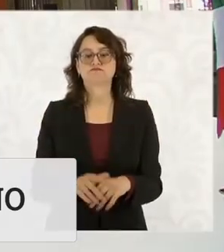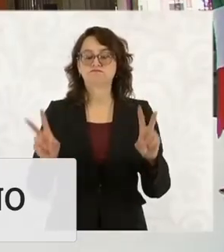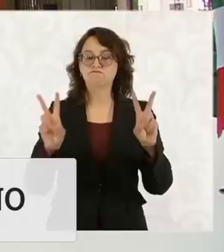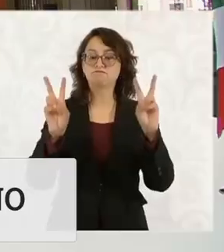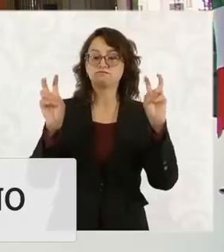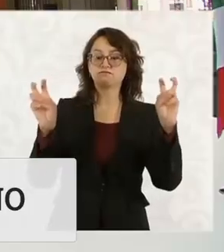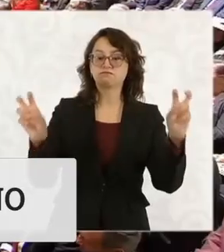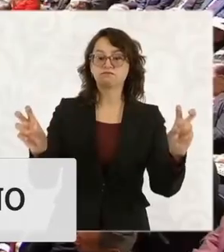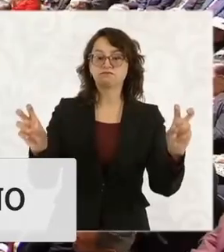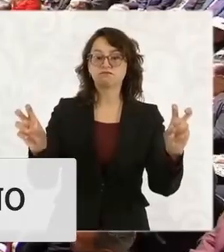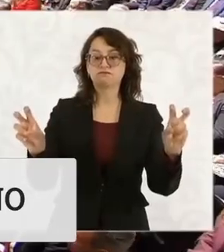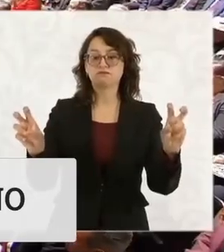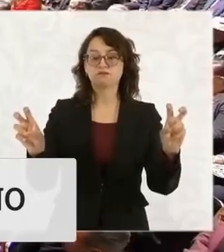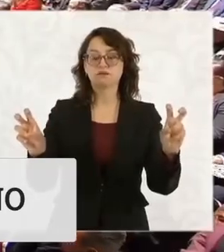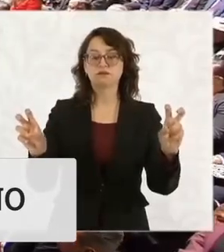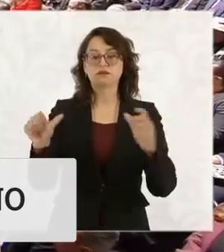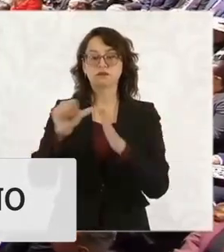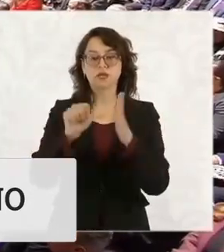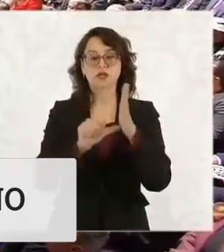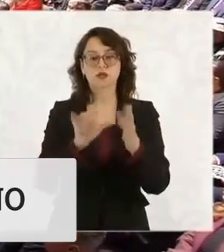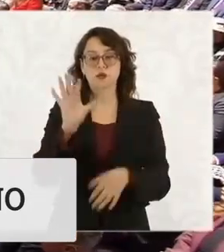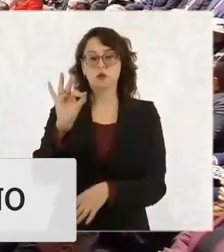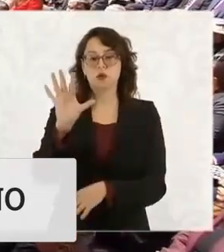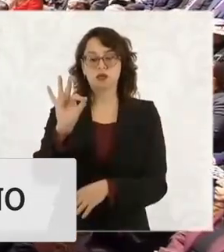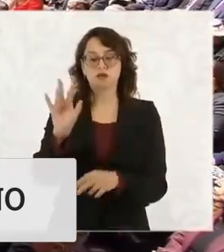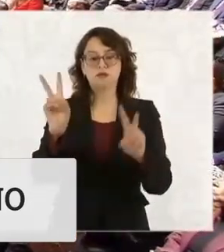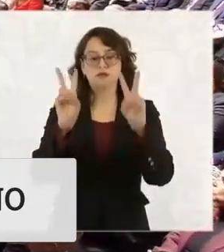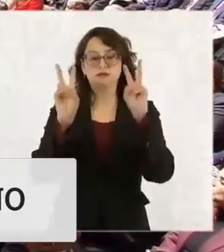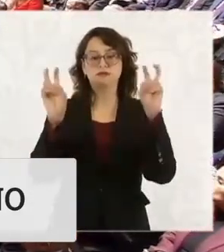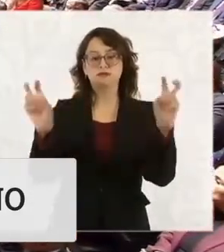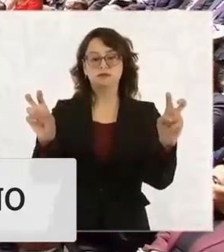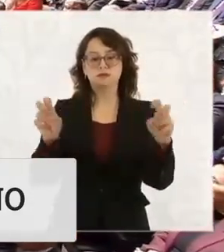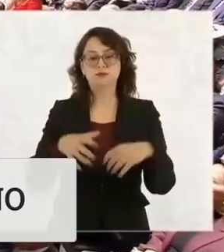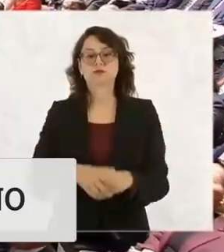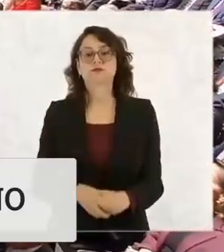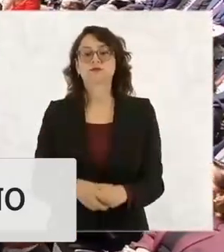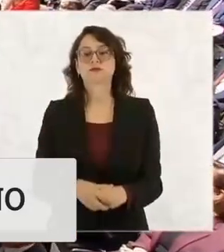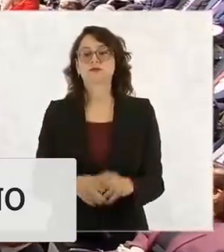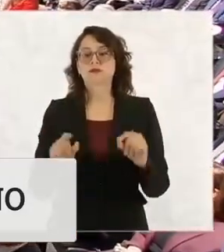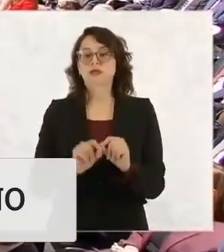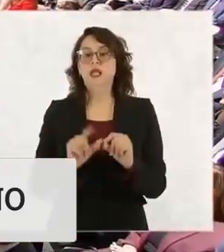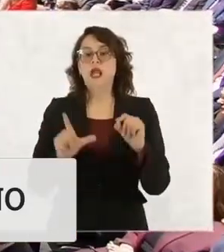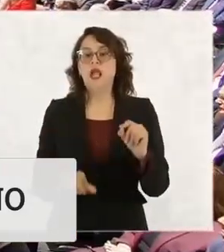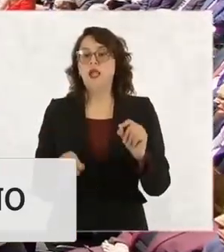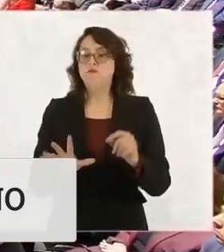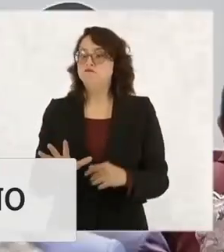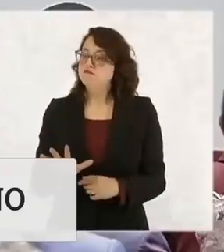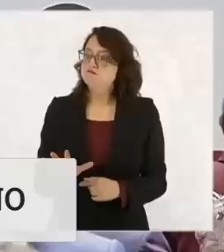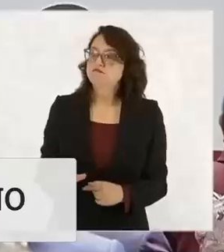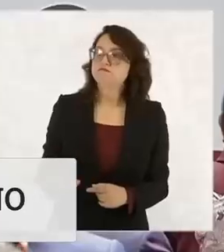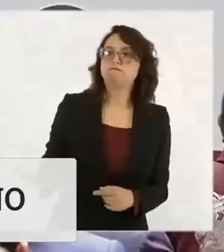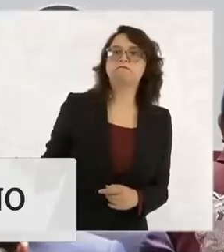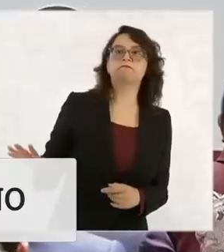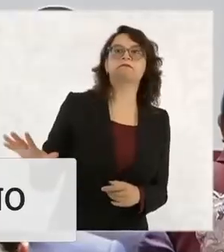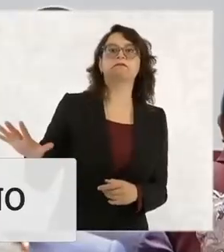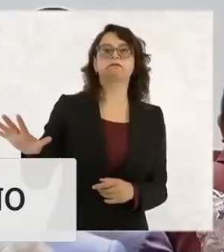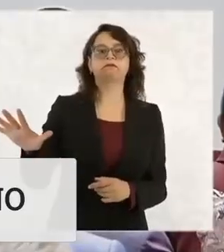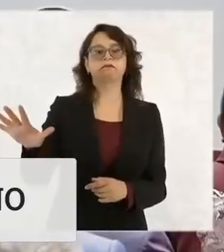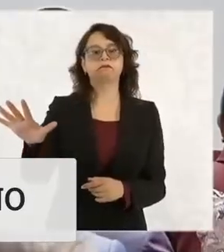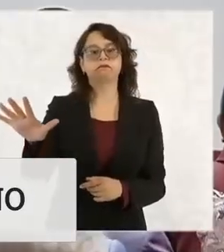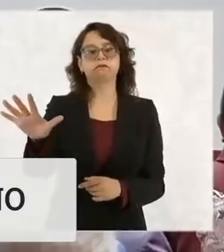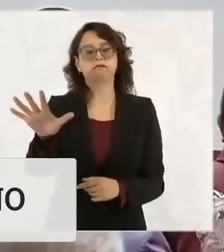Dice así el artículo 40. El pueblo de México, bajo ninguna